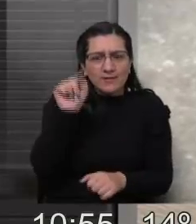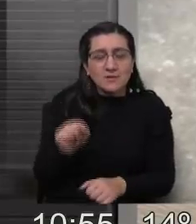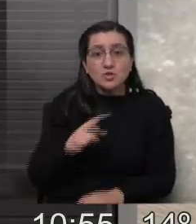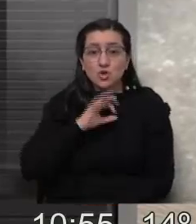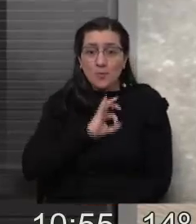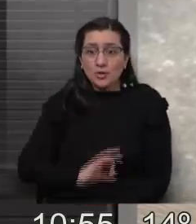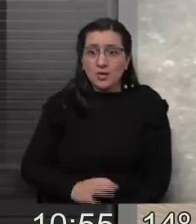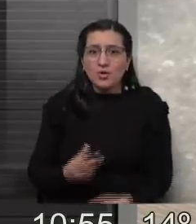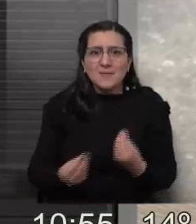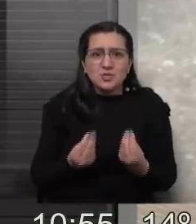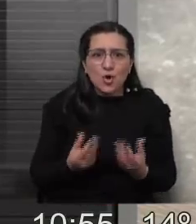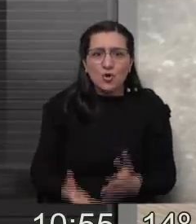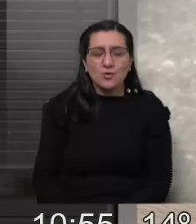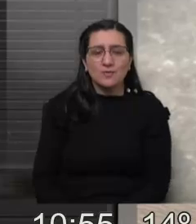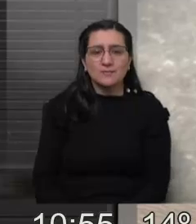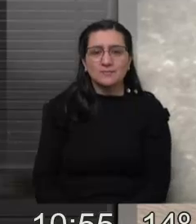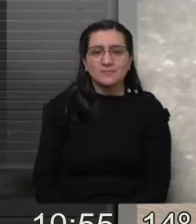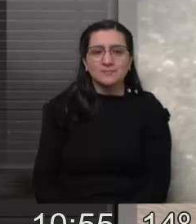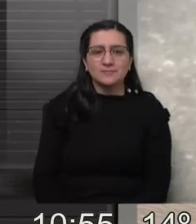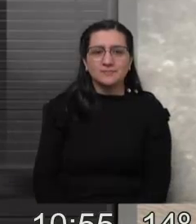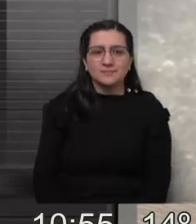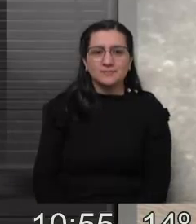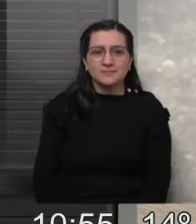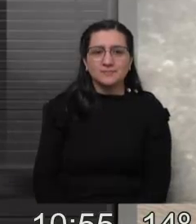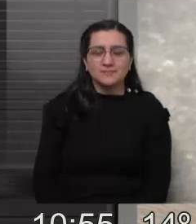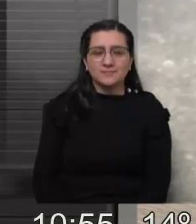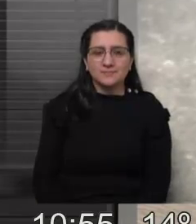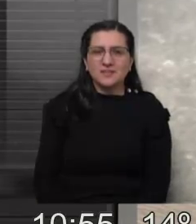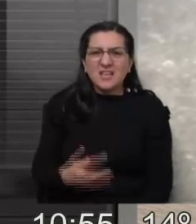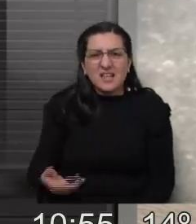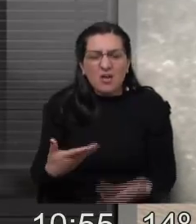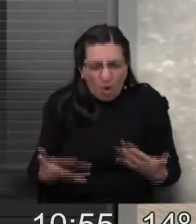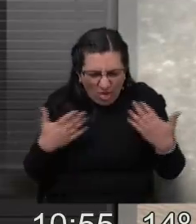también te tocaron? ¿Dónde está? Hola, ¿quién es? ¿Quién habla? Pero dejate de joder.